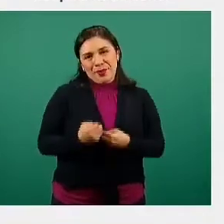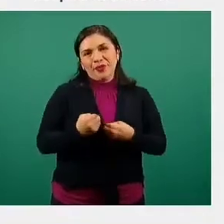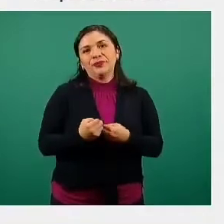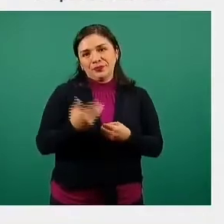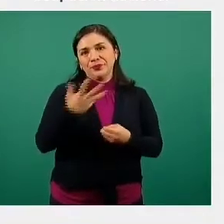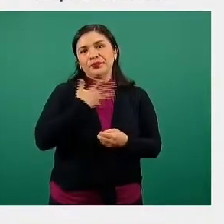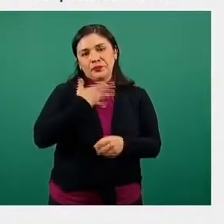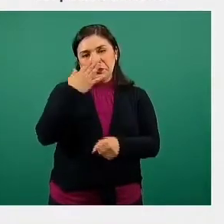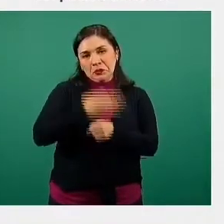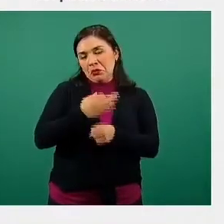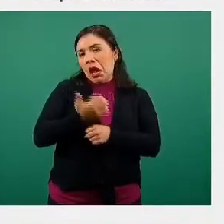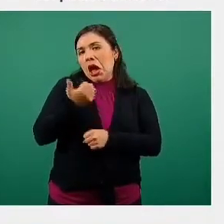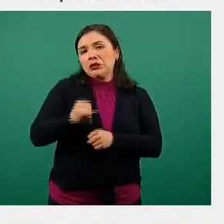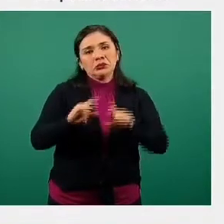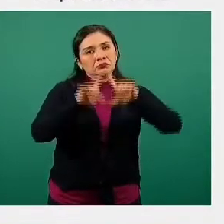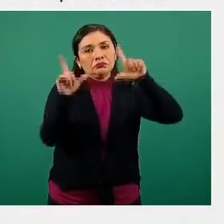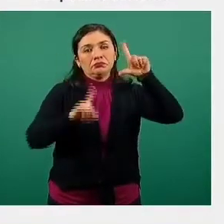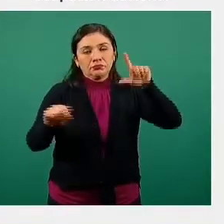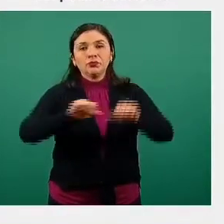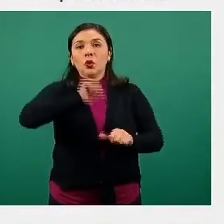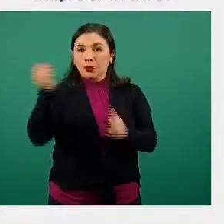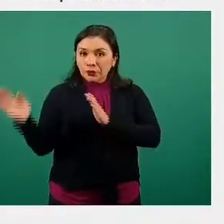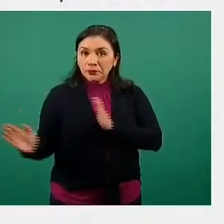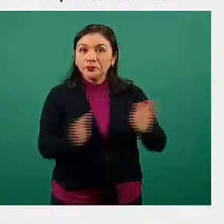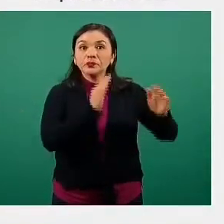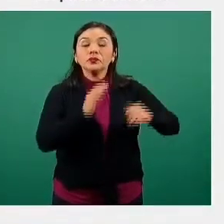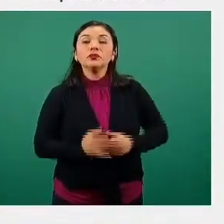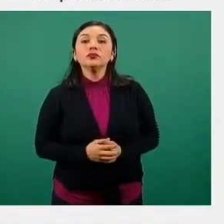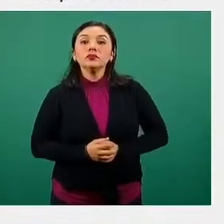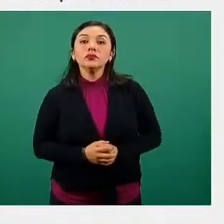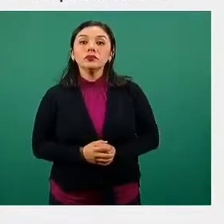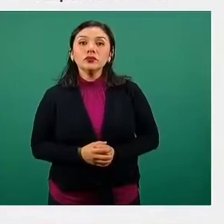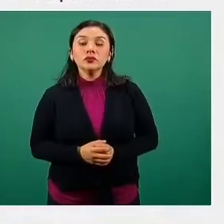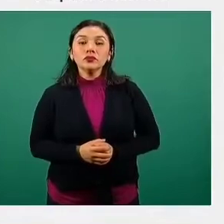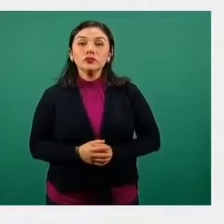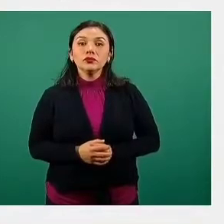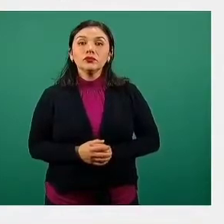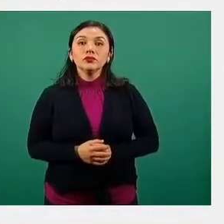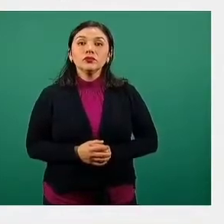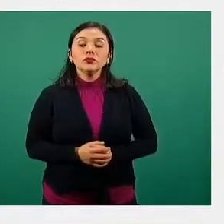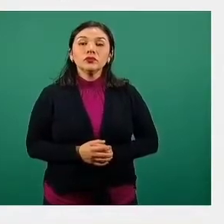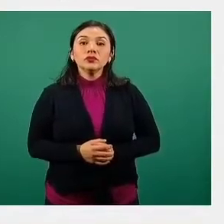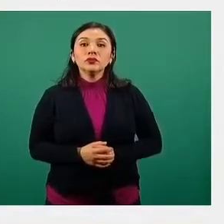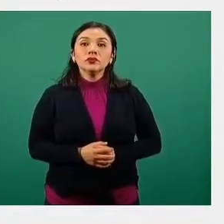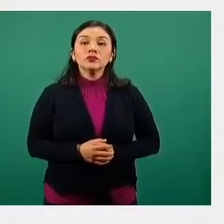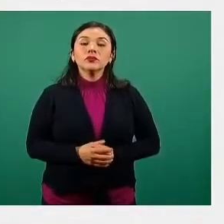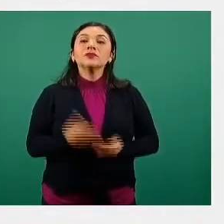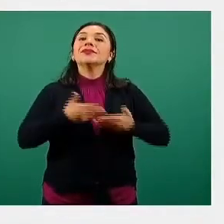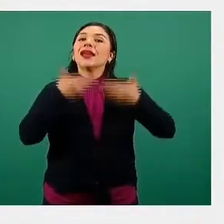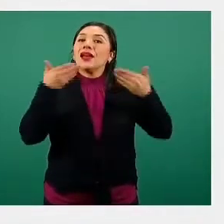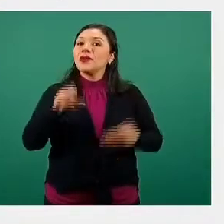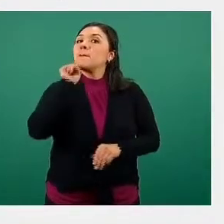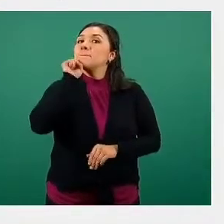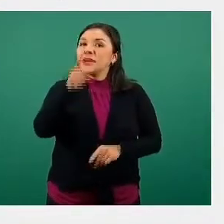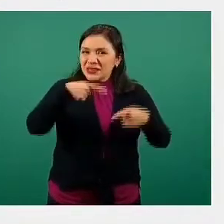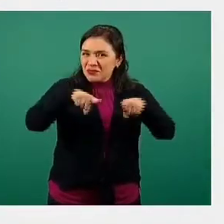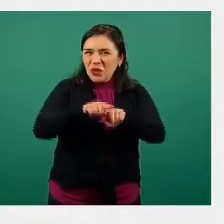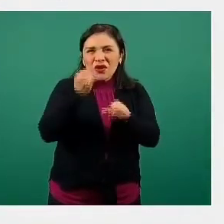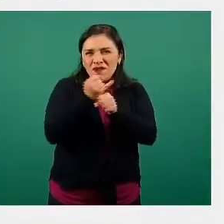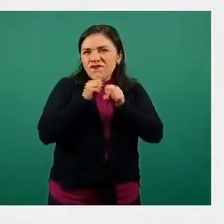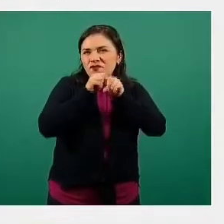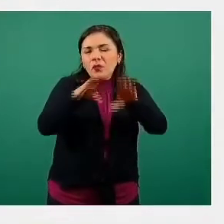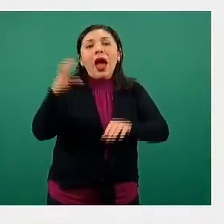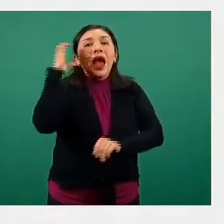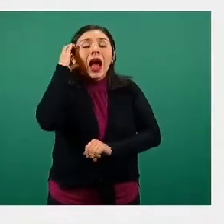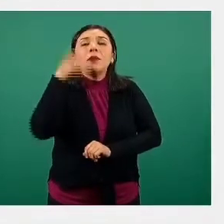ocupación nacional. Si vemos la siguiente diapositiva, enfocamos la información ahora a las camas críticas, aquellas que